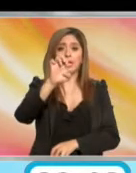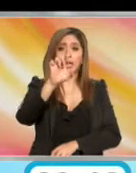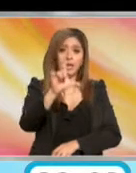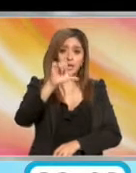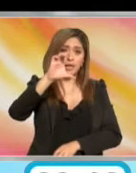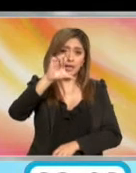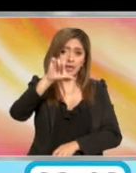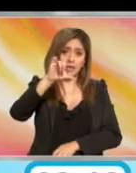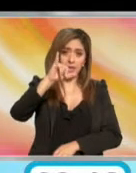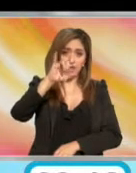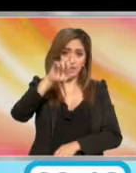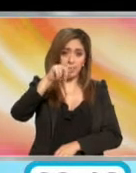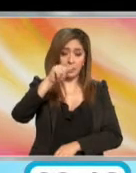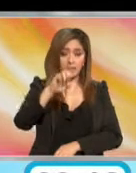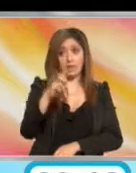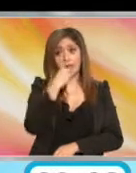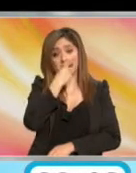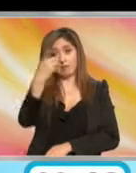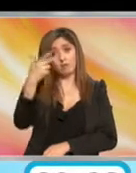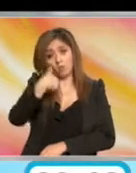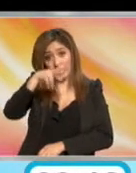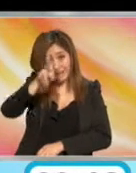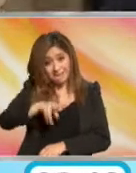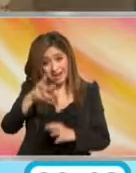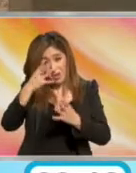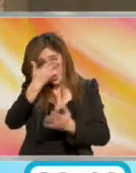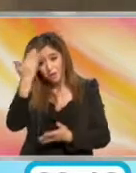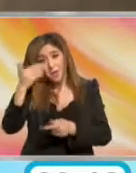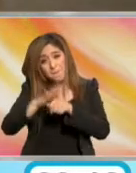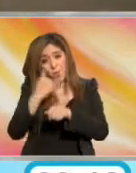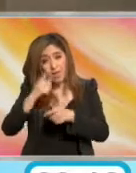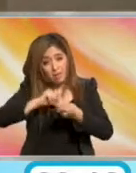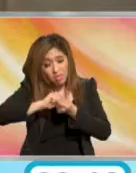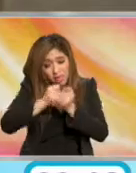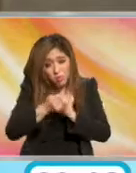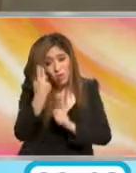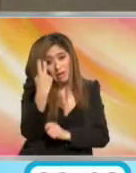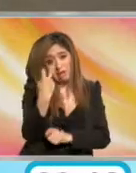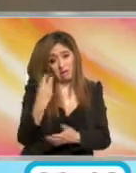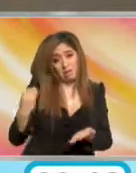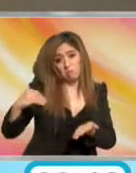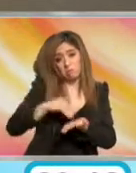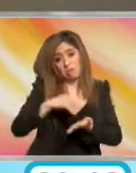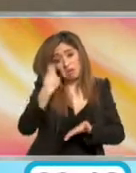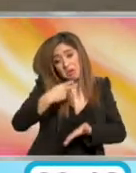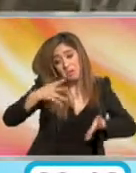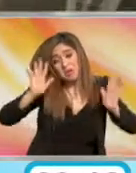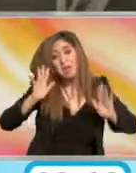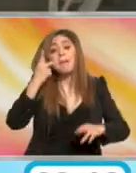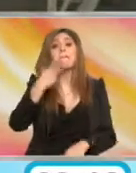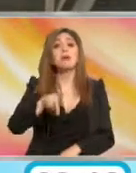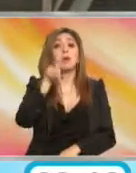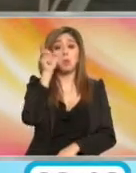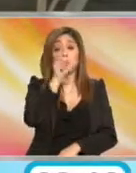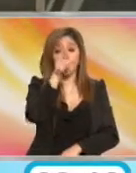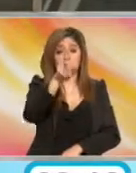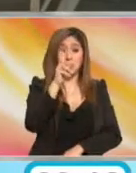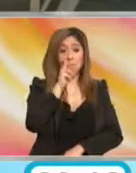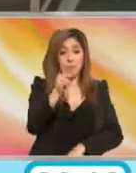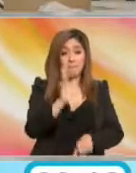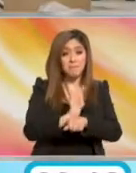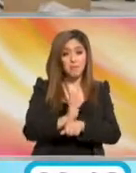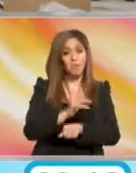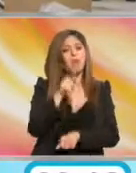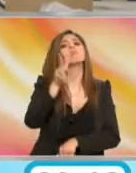especulación, entonces no me la voy a echar aquí. Lo que sí les voy a decir que El Cliente es una gran película. Gran